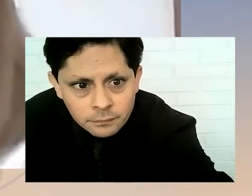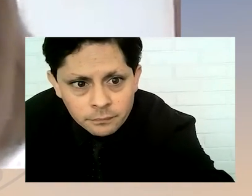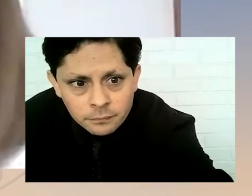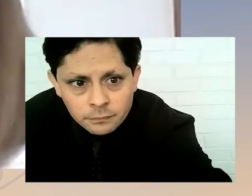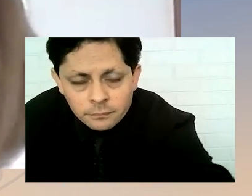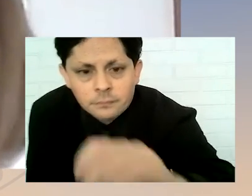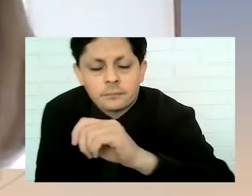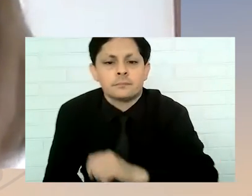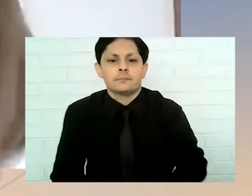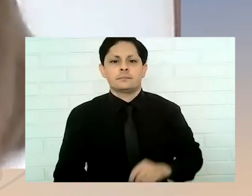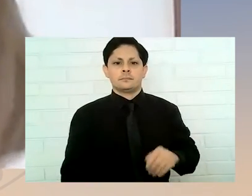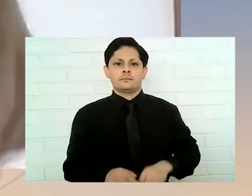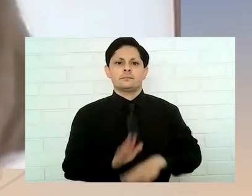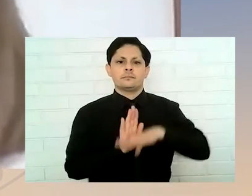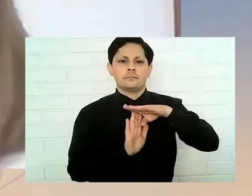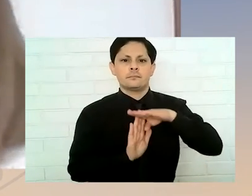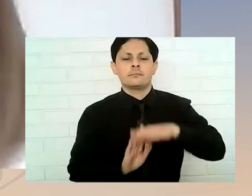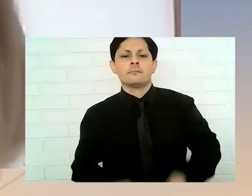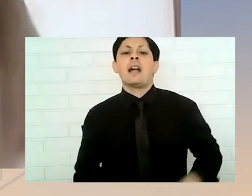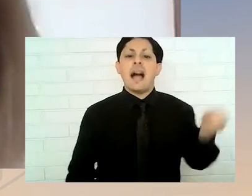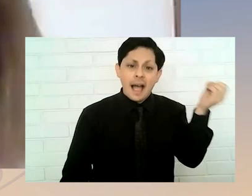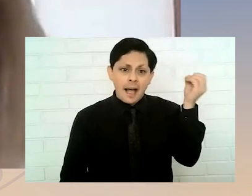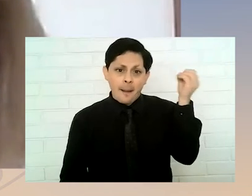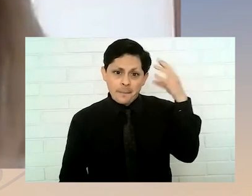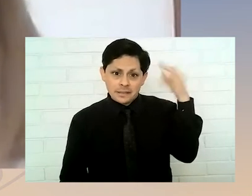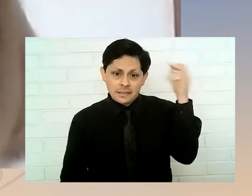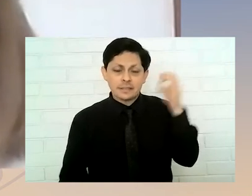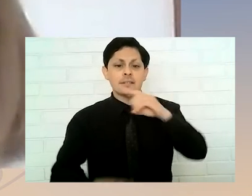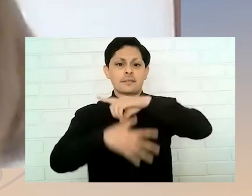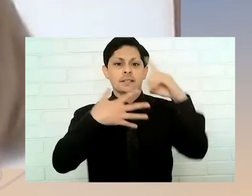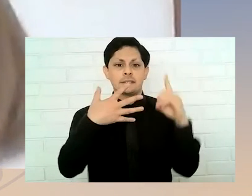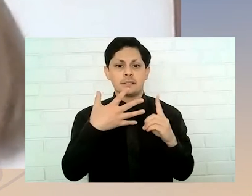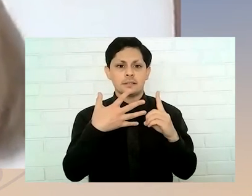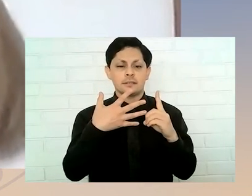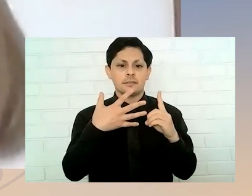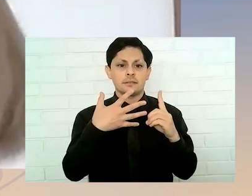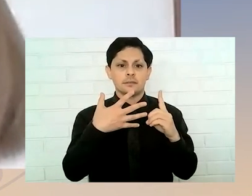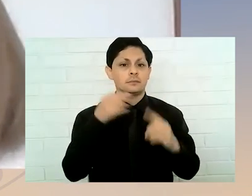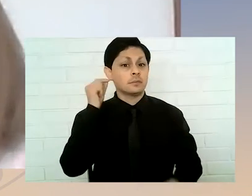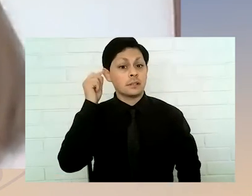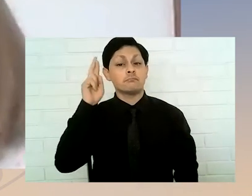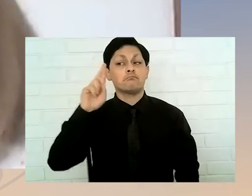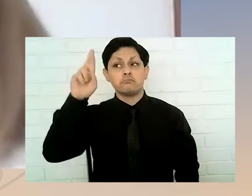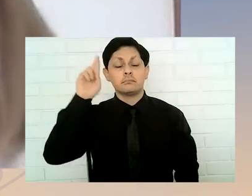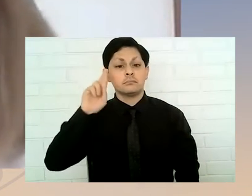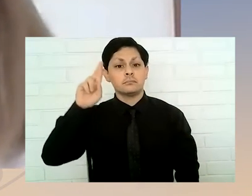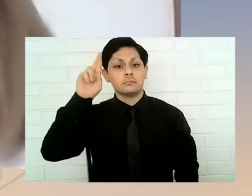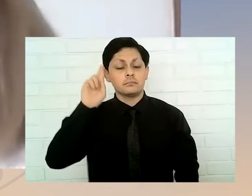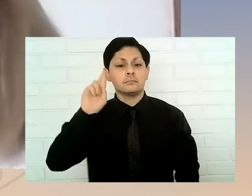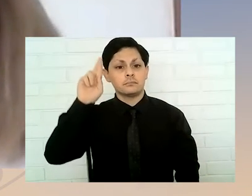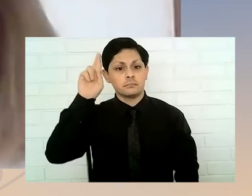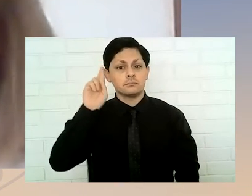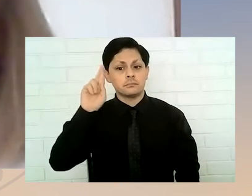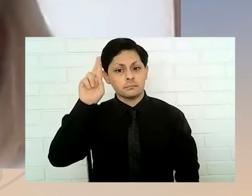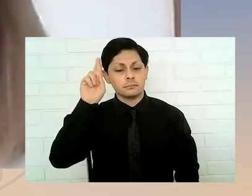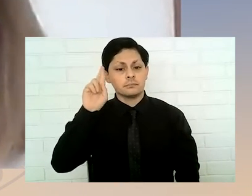Bueno, diversidad, aprendizaje, una idea para reflexionar, ver si somos realmente